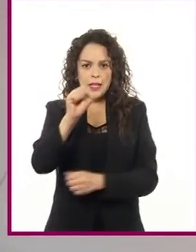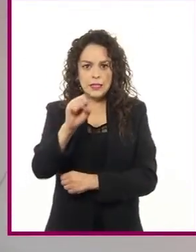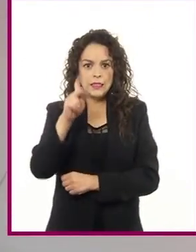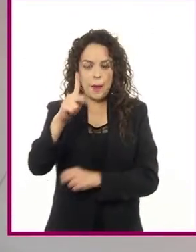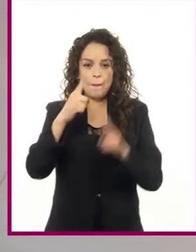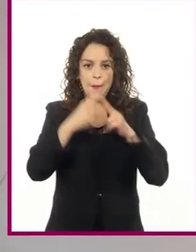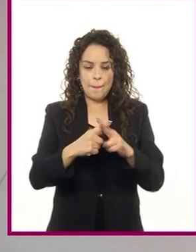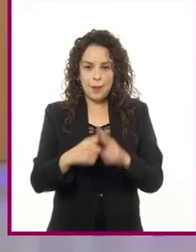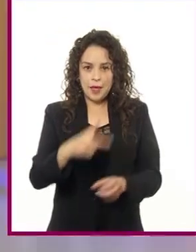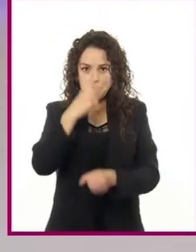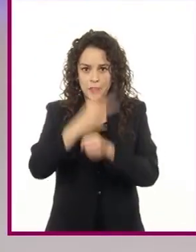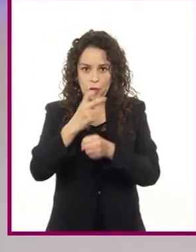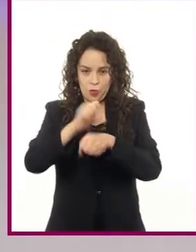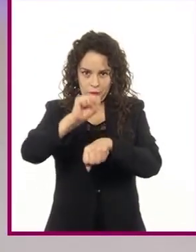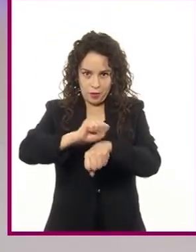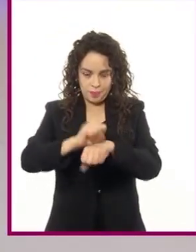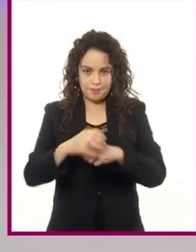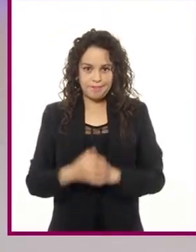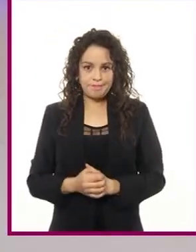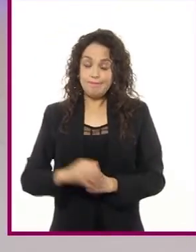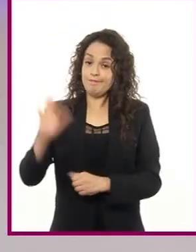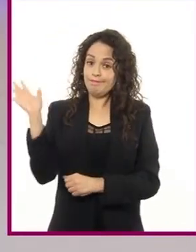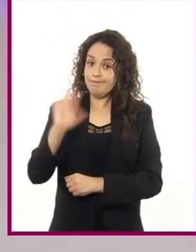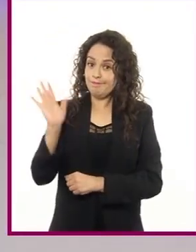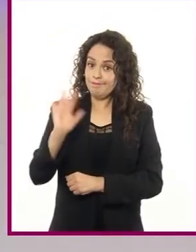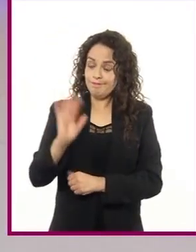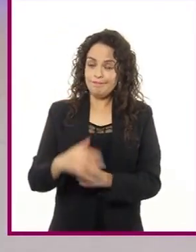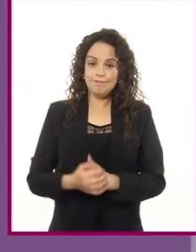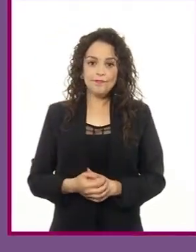matemáticas de segundo grado. Hasta pronto.